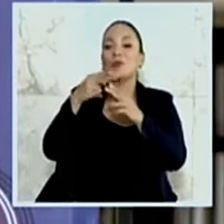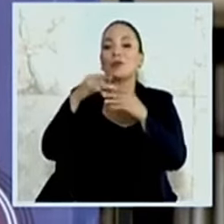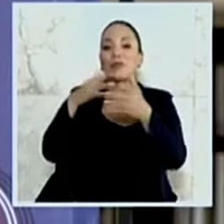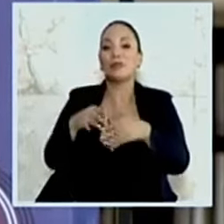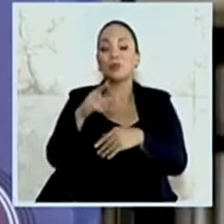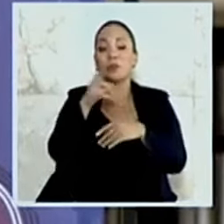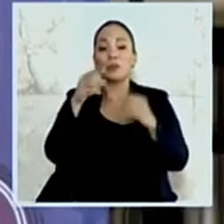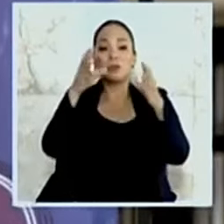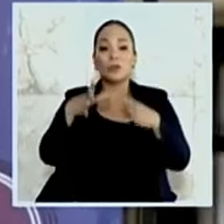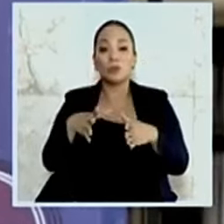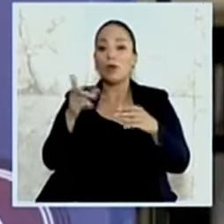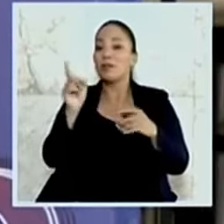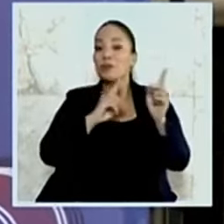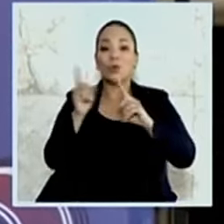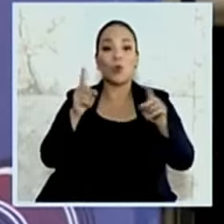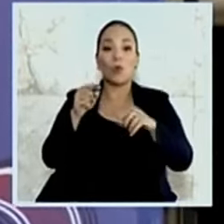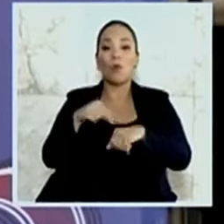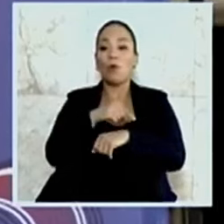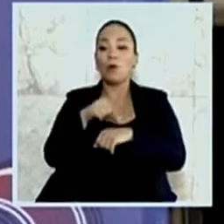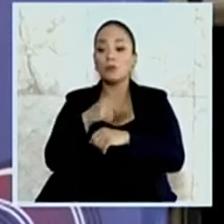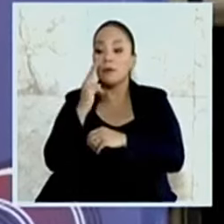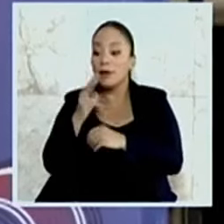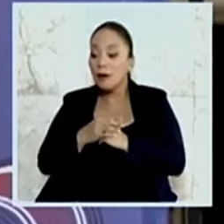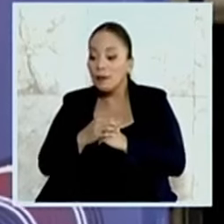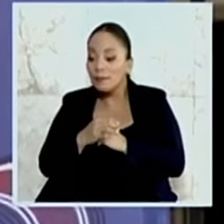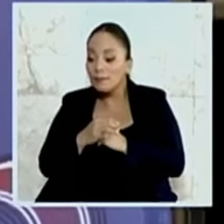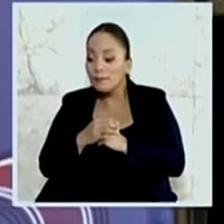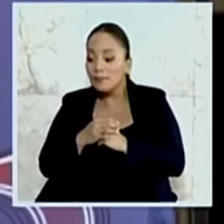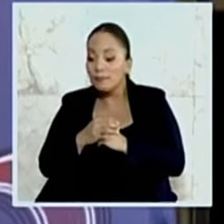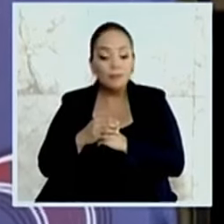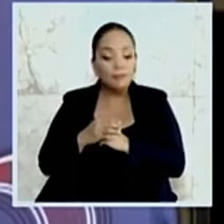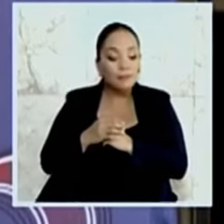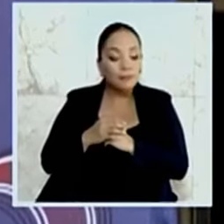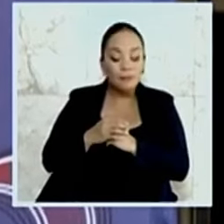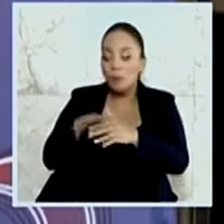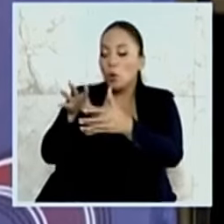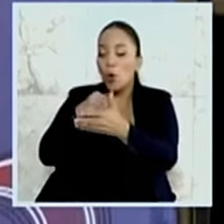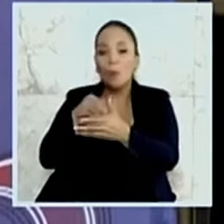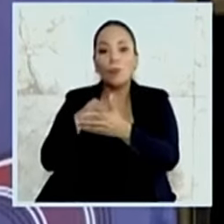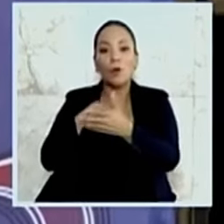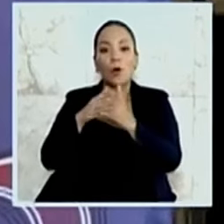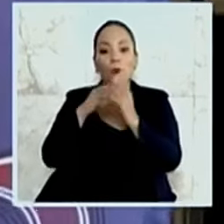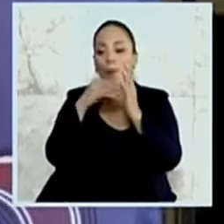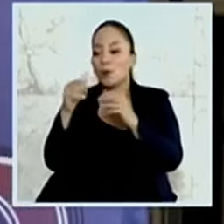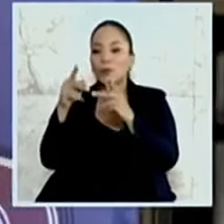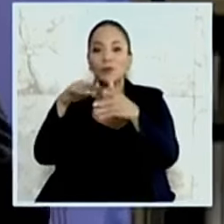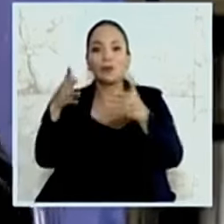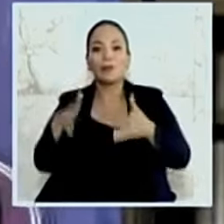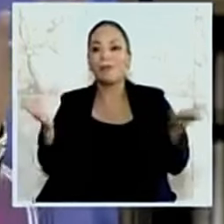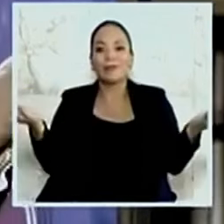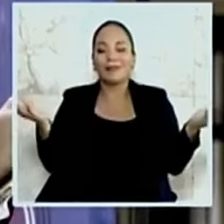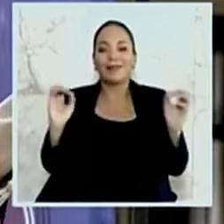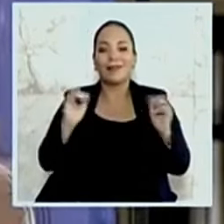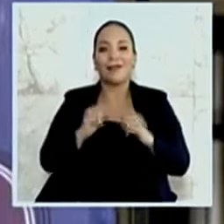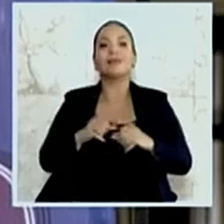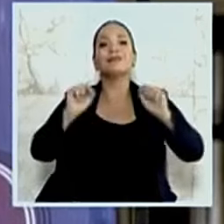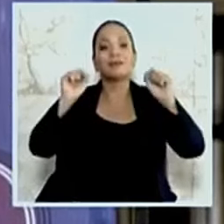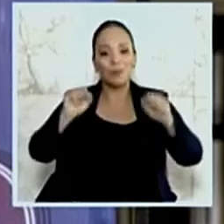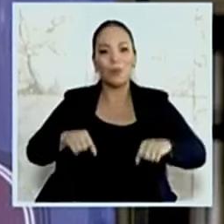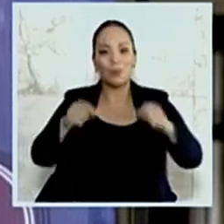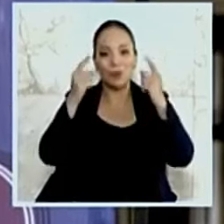de la o el estudiante, con tecnología. Y ustedes, profesores, no se tienen que parar